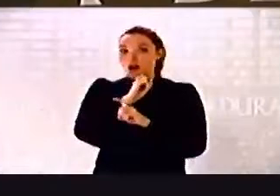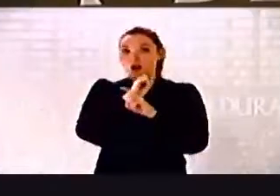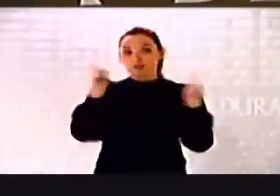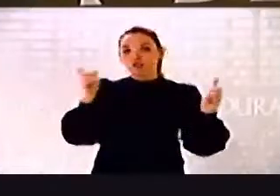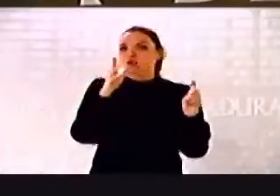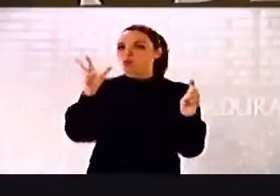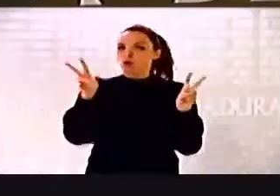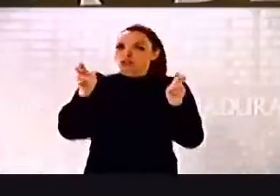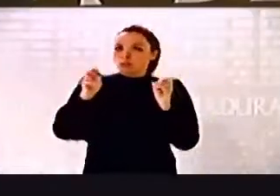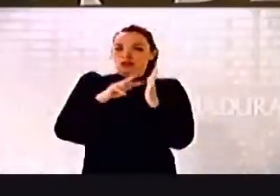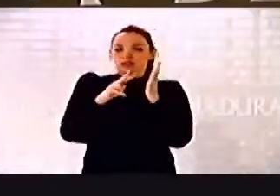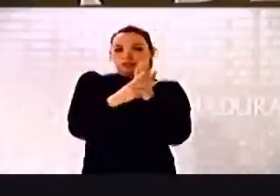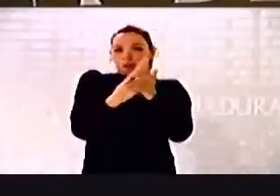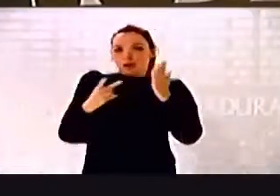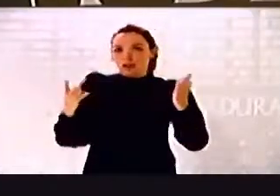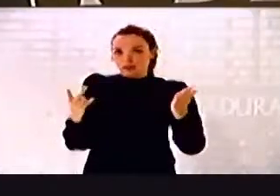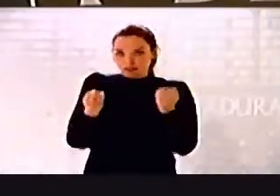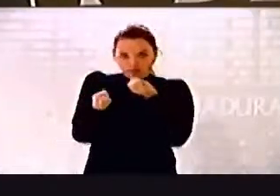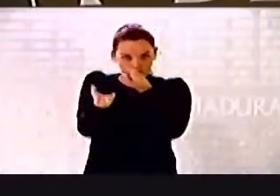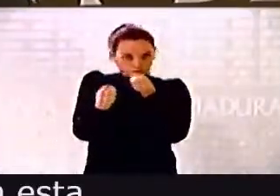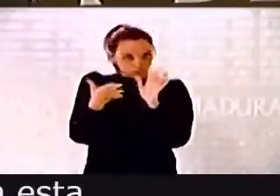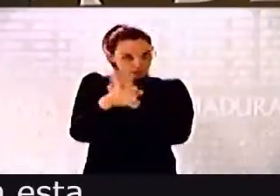transparencia